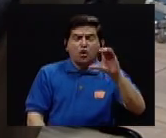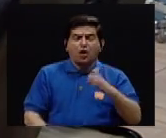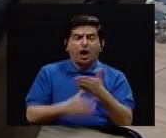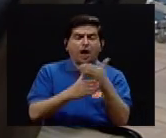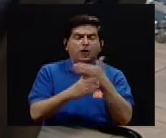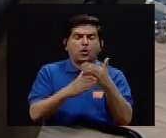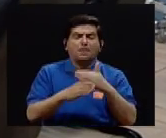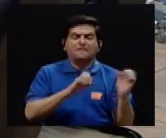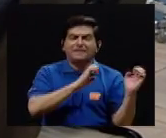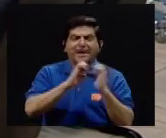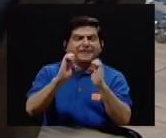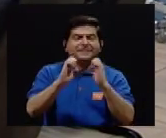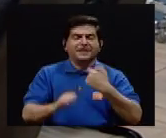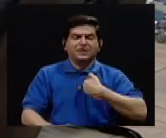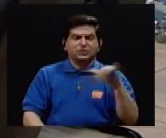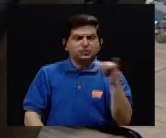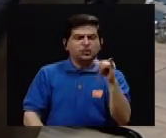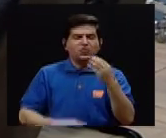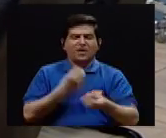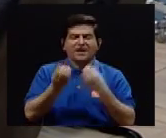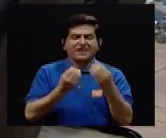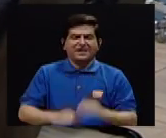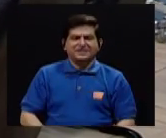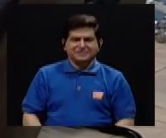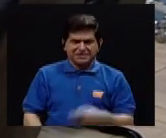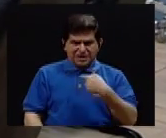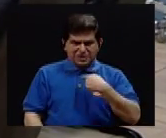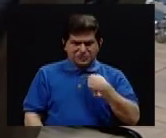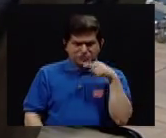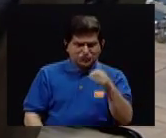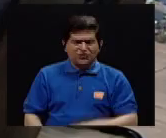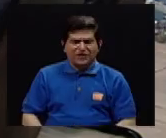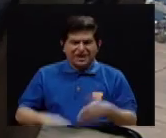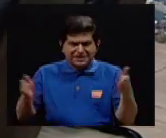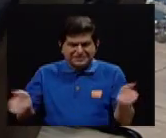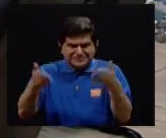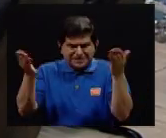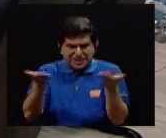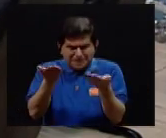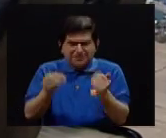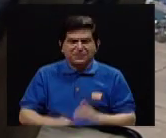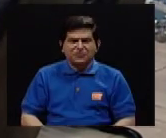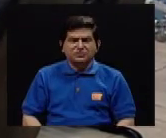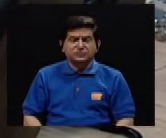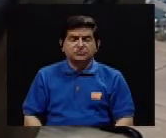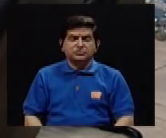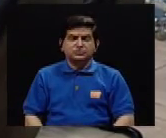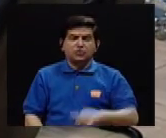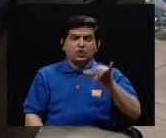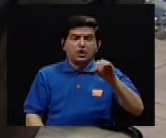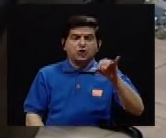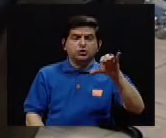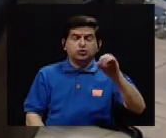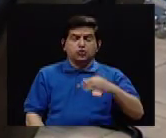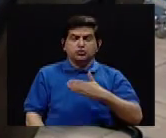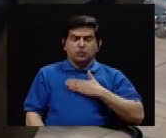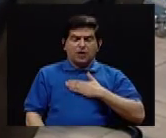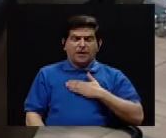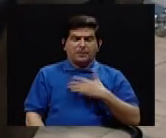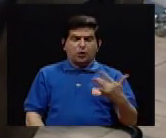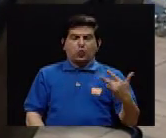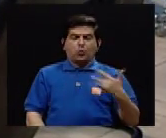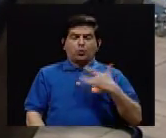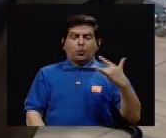al compartir la entrevista, pues yo también lo que hice fue agarrarme de ese impulso, ¿verdad? Y realmente don Yoyo me llegó